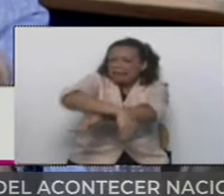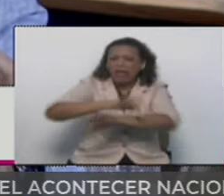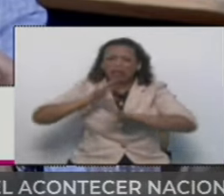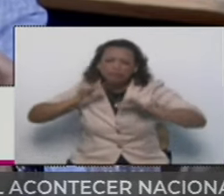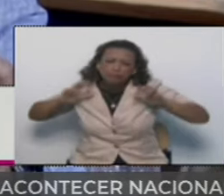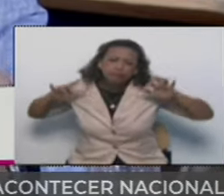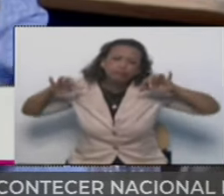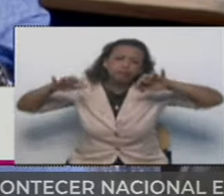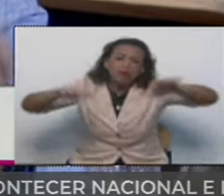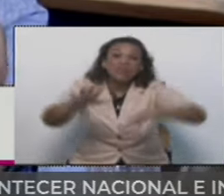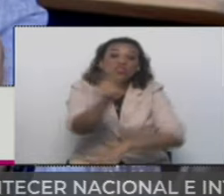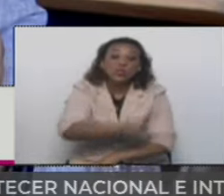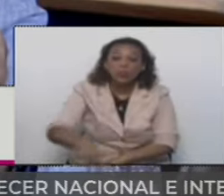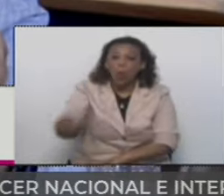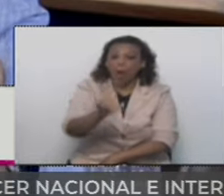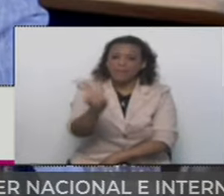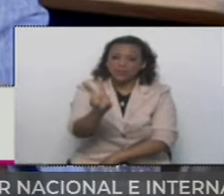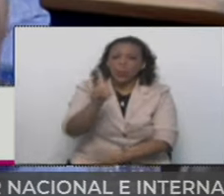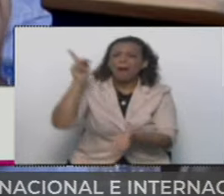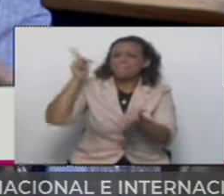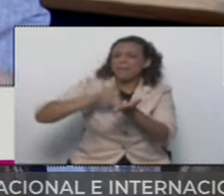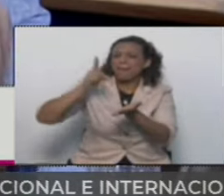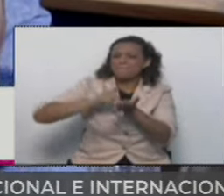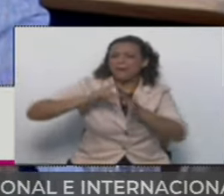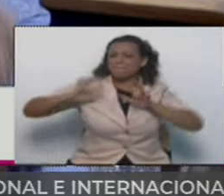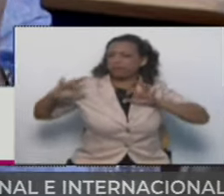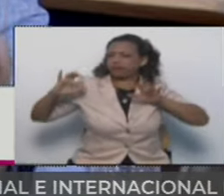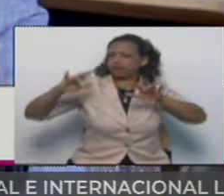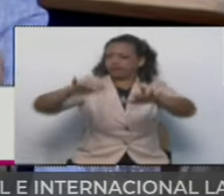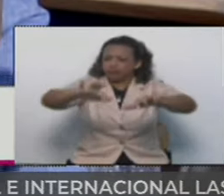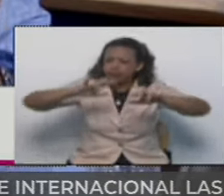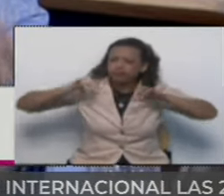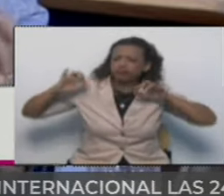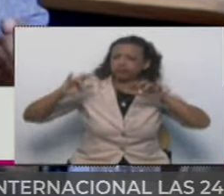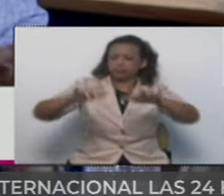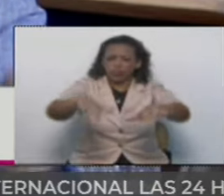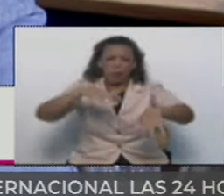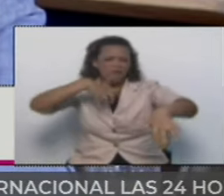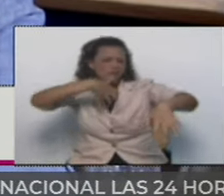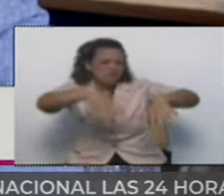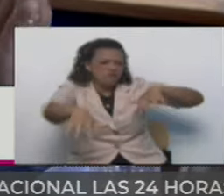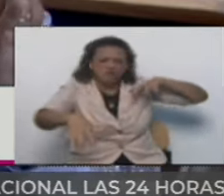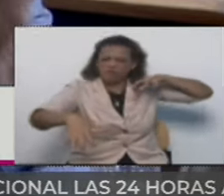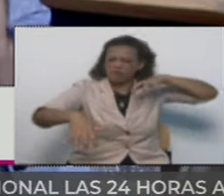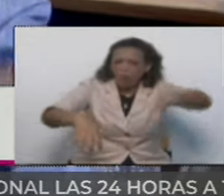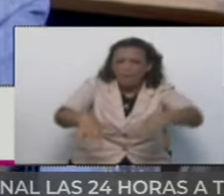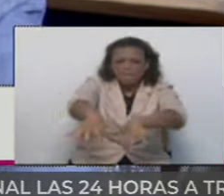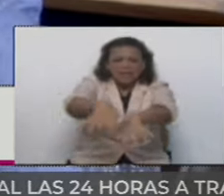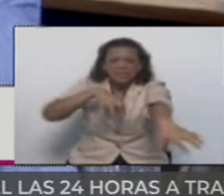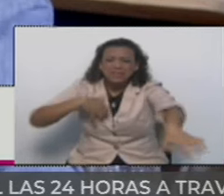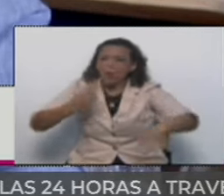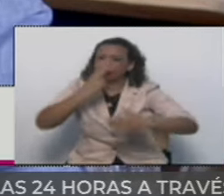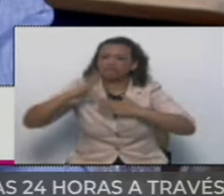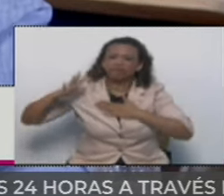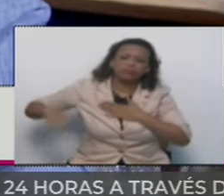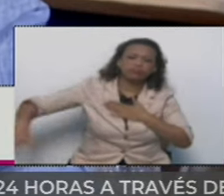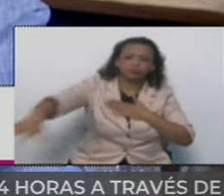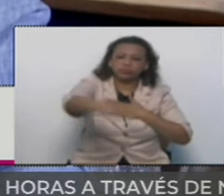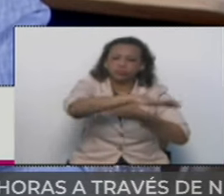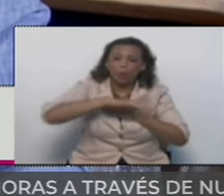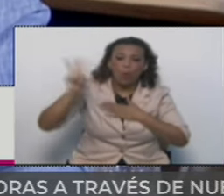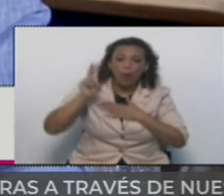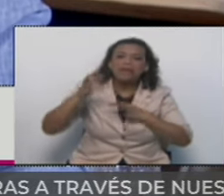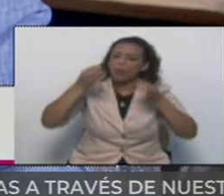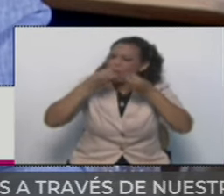y de Caracas participarán de un gran proceso popular de juramentación masiva de todo el pueblo. Esto será